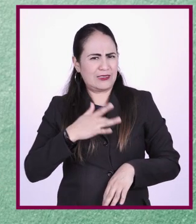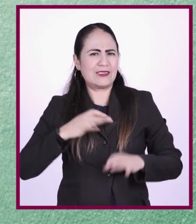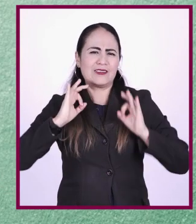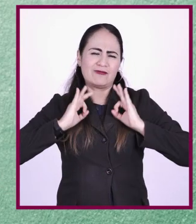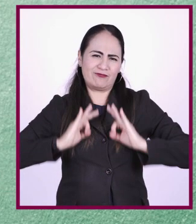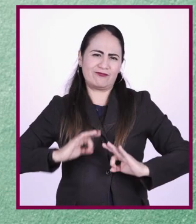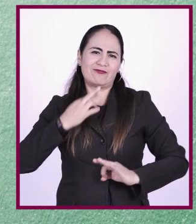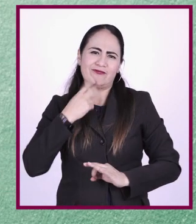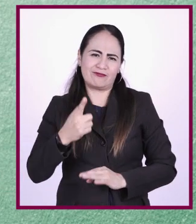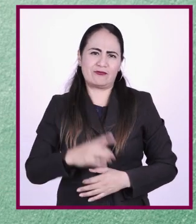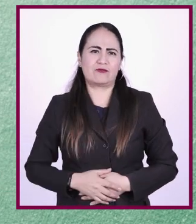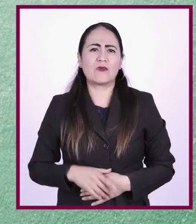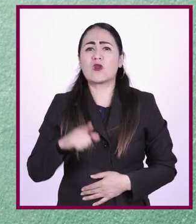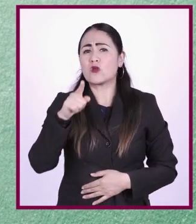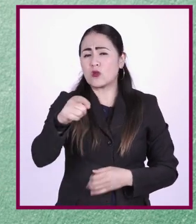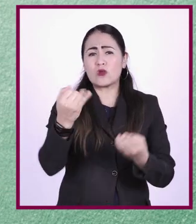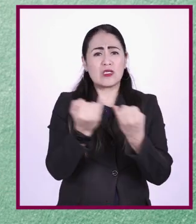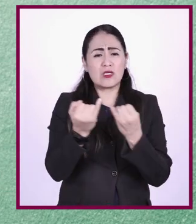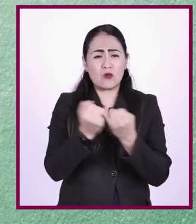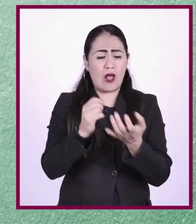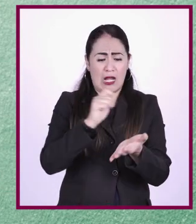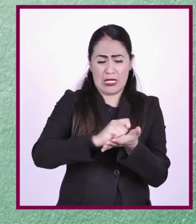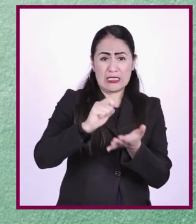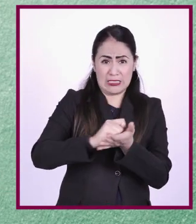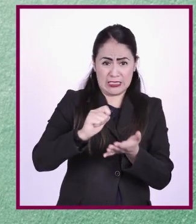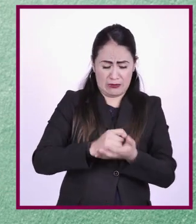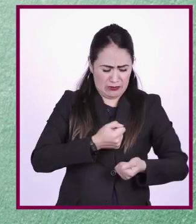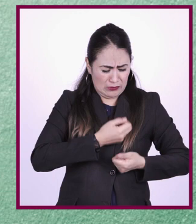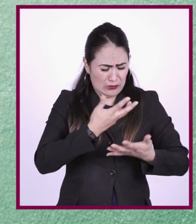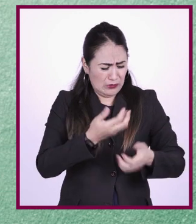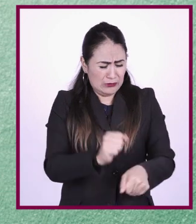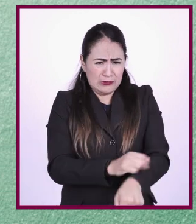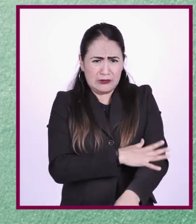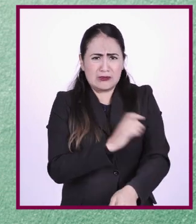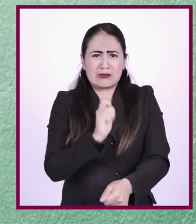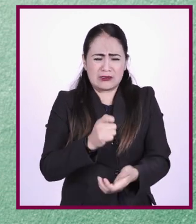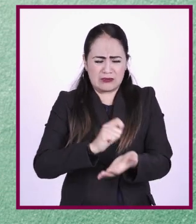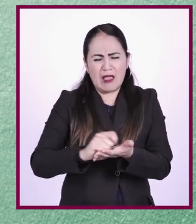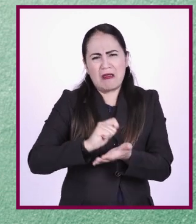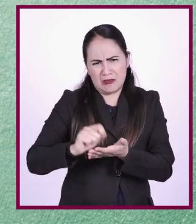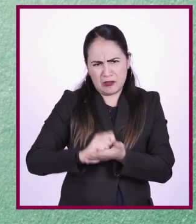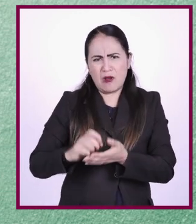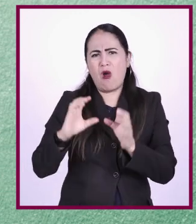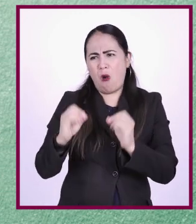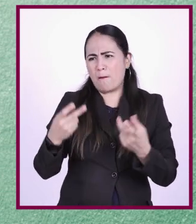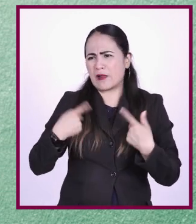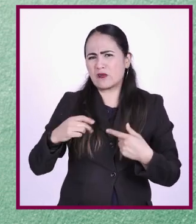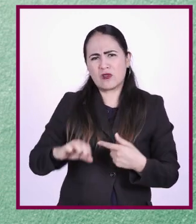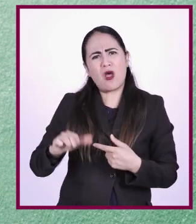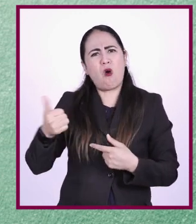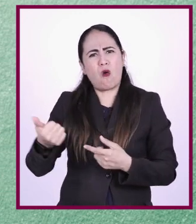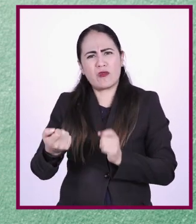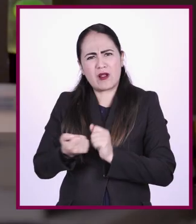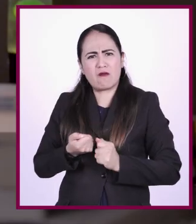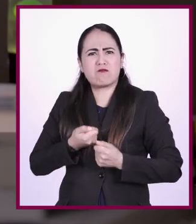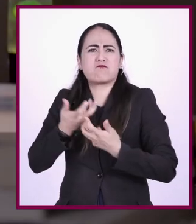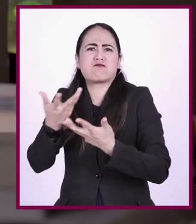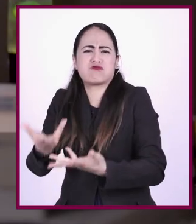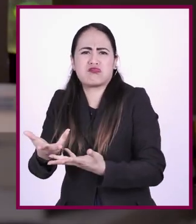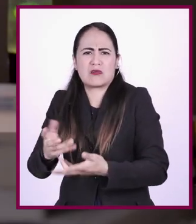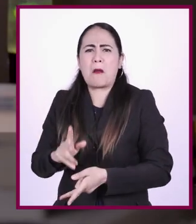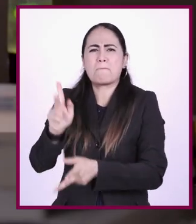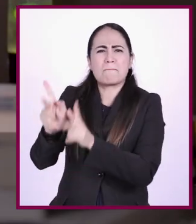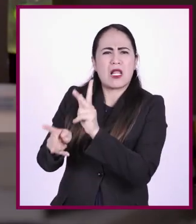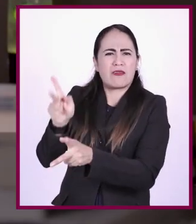con alguien o escríbelo. La mejor escucha es aquella que no va a emitir juicios y que te va a apoyar a transformar la emoción.